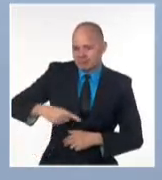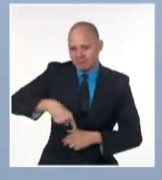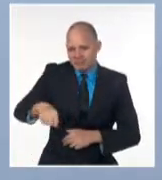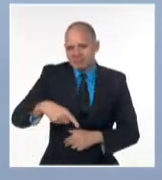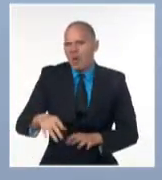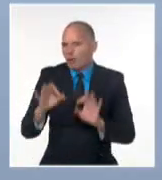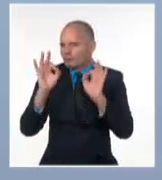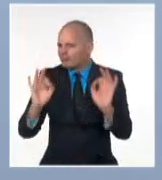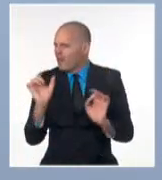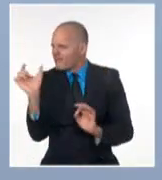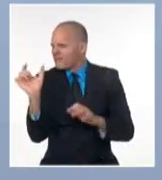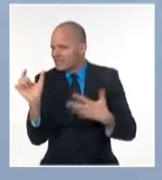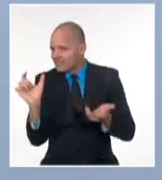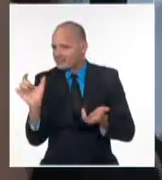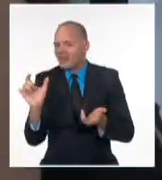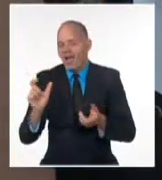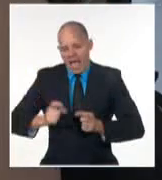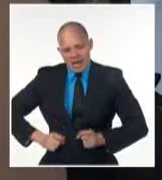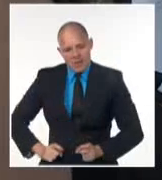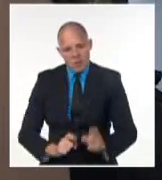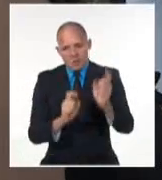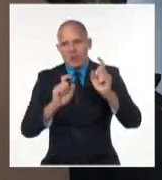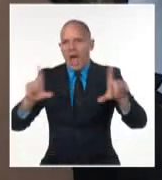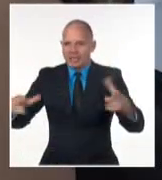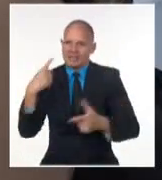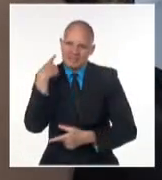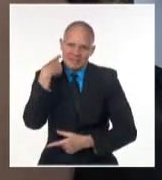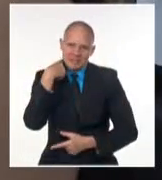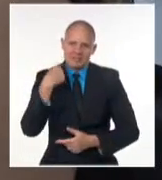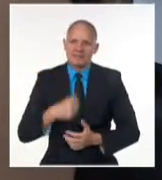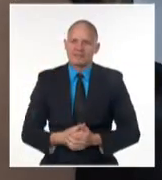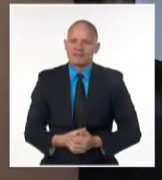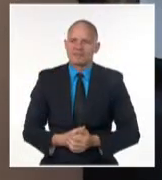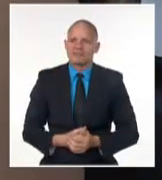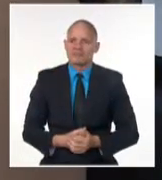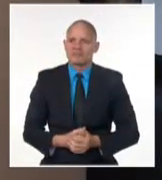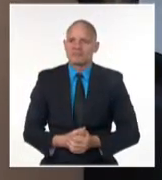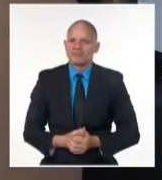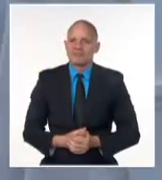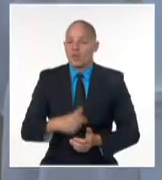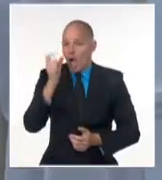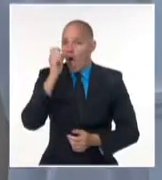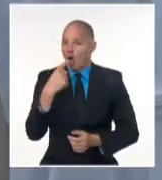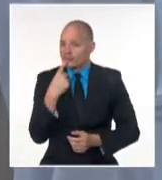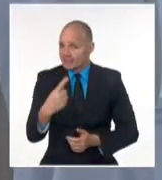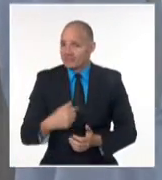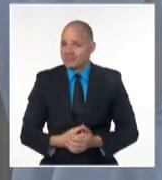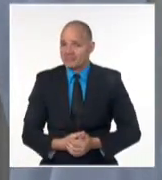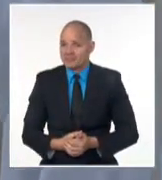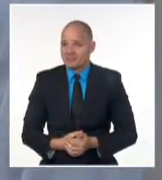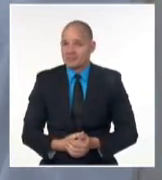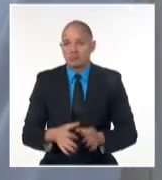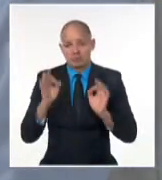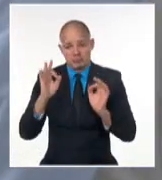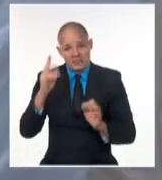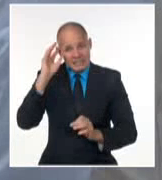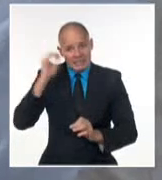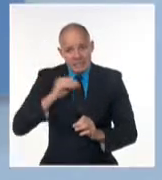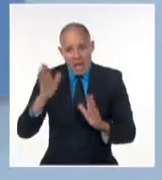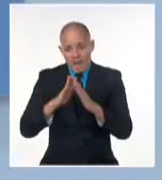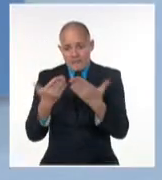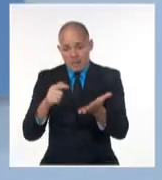dos naciones. Yo creo que Claridad, son pocas las ediciones que no han sacado algo sobre Cuba, ¿no? En términos de apoyo y de presión y